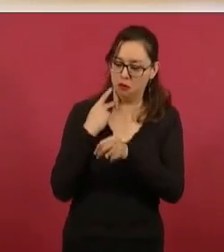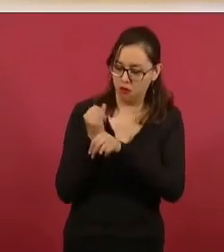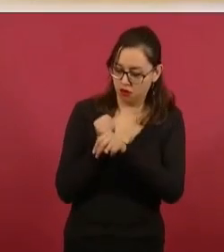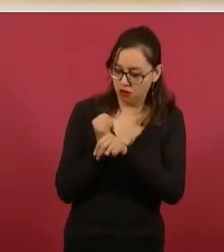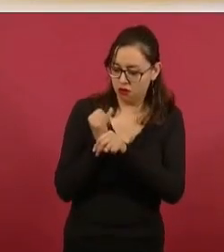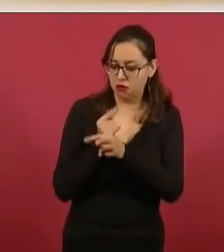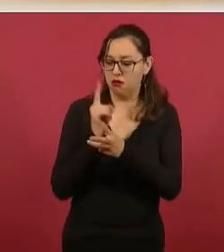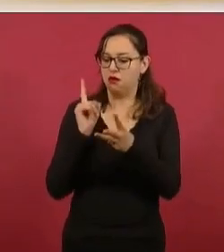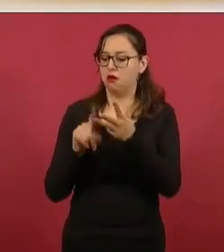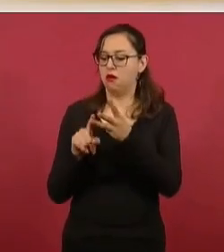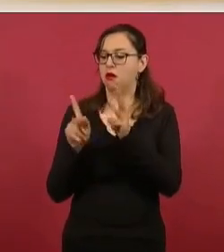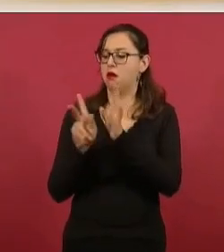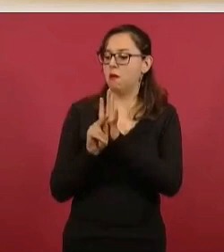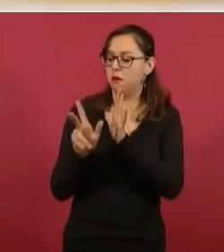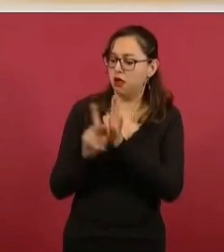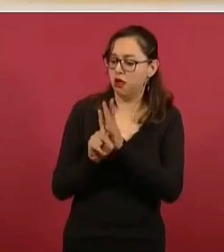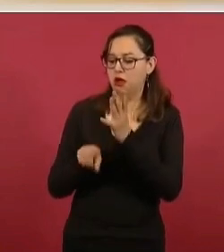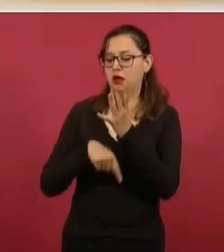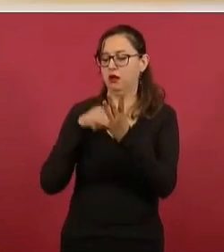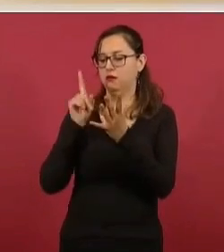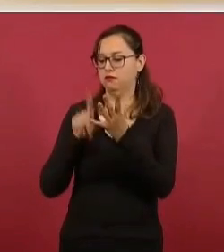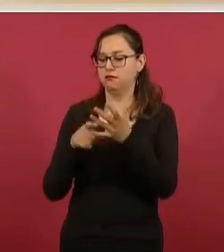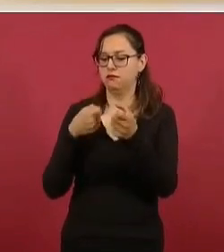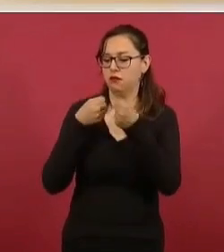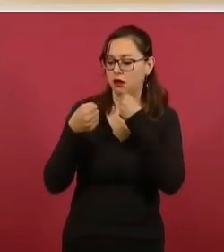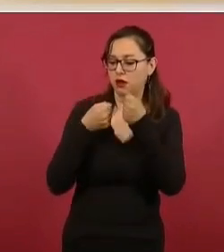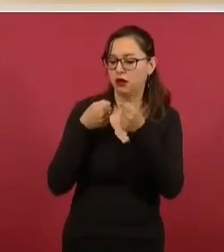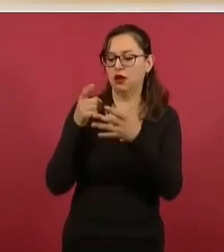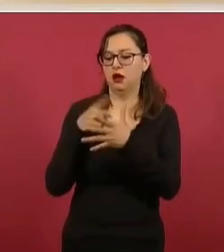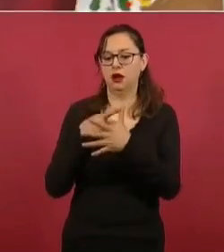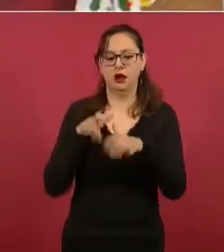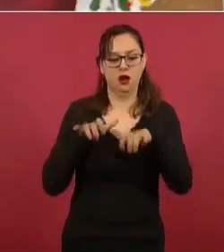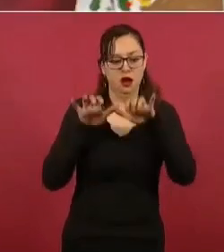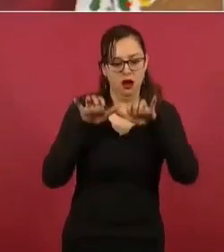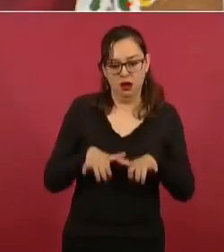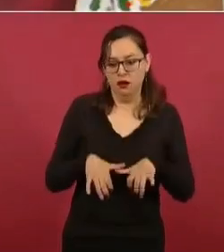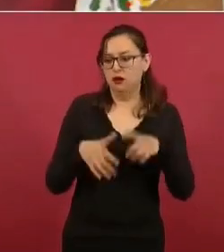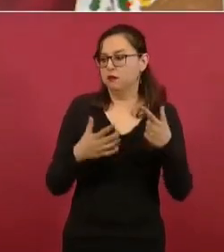columnistas, comunicadores en general,